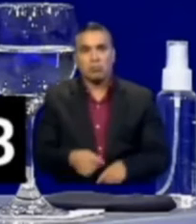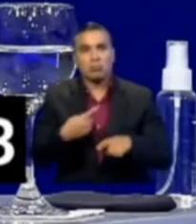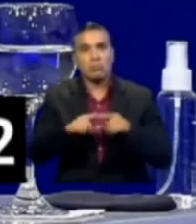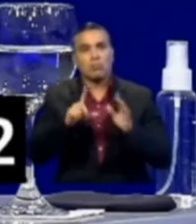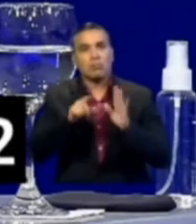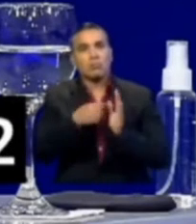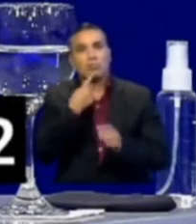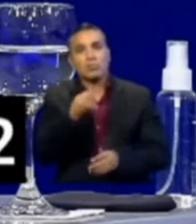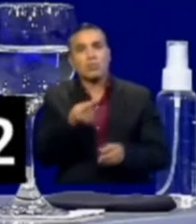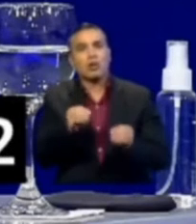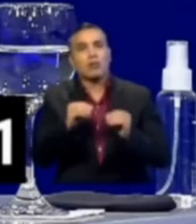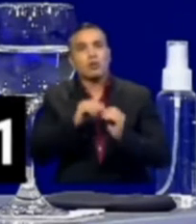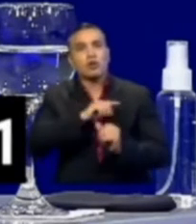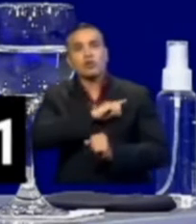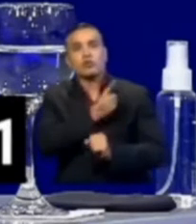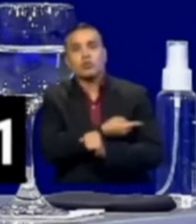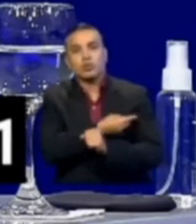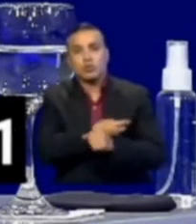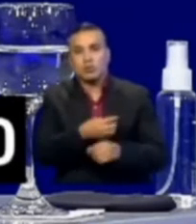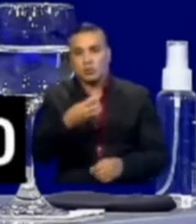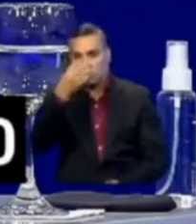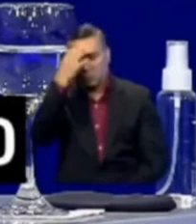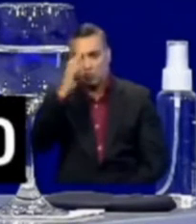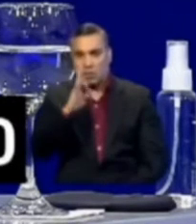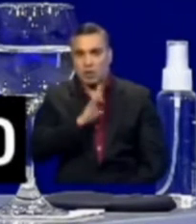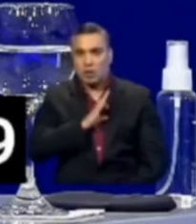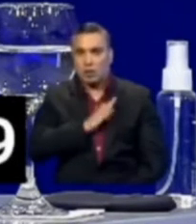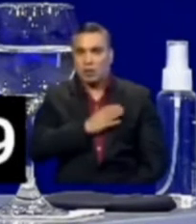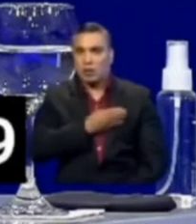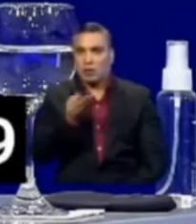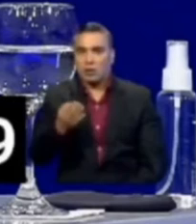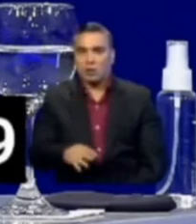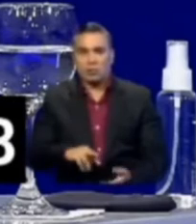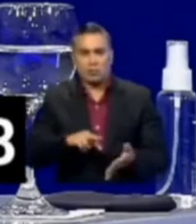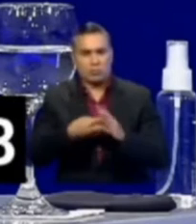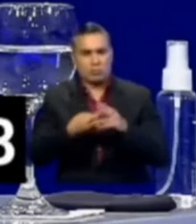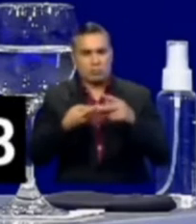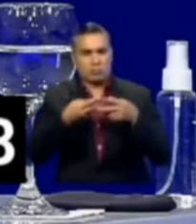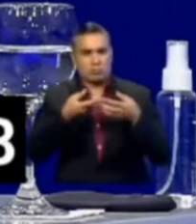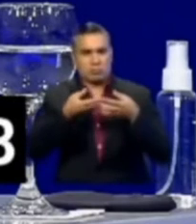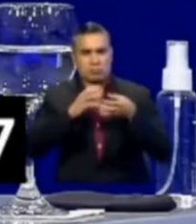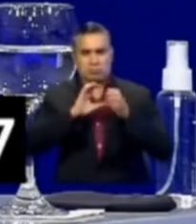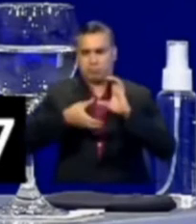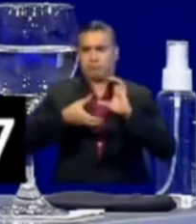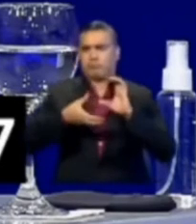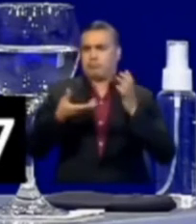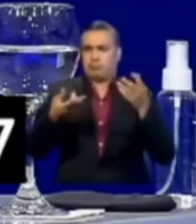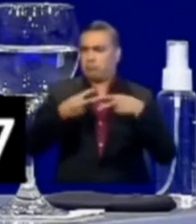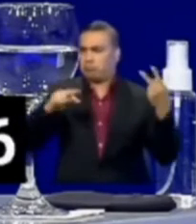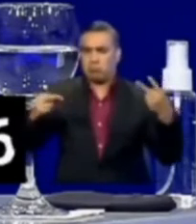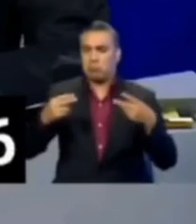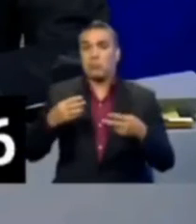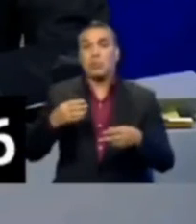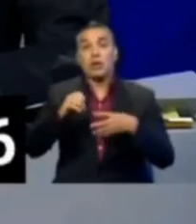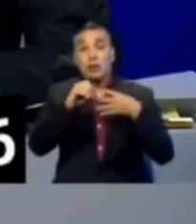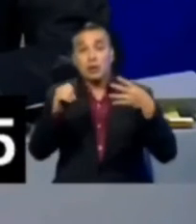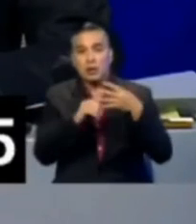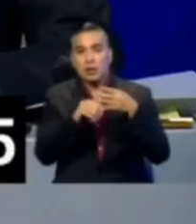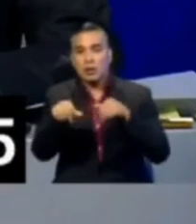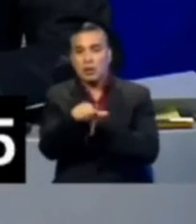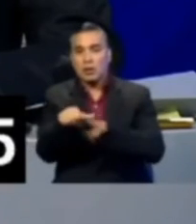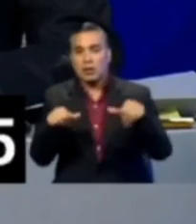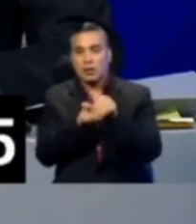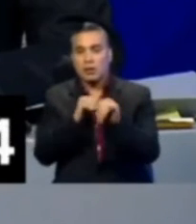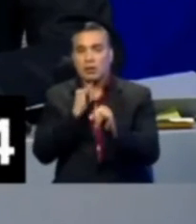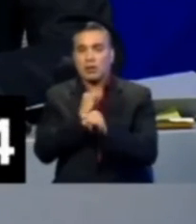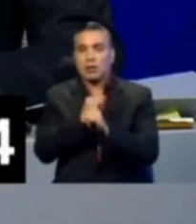dice que quiere fortalecer la educación técnica. Hay una contradicción. La CNESID es la entidad que gestiona y administra los